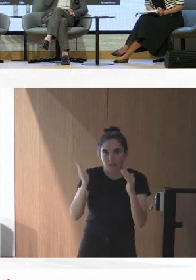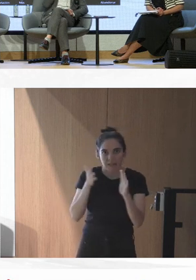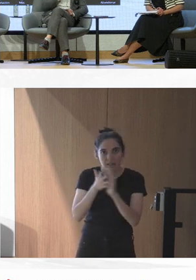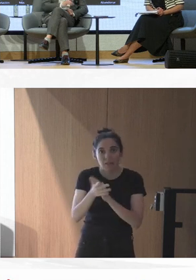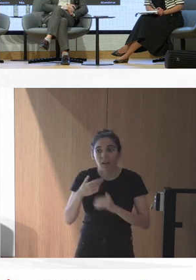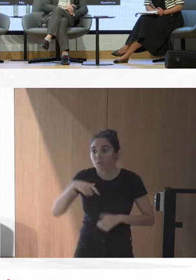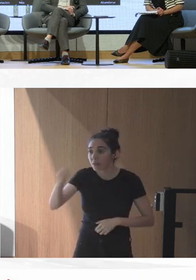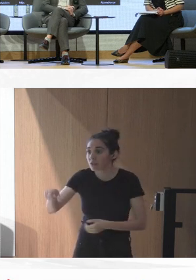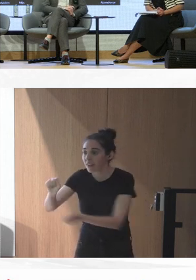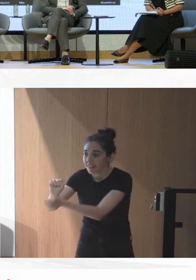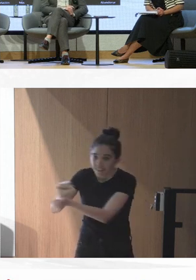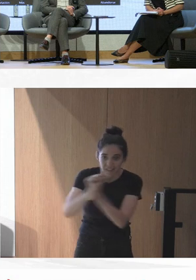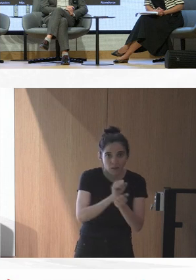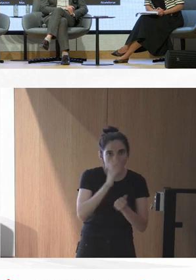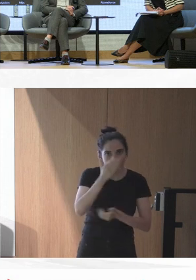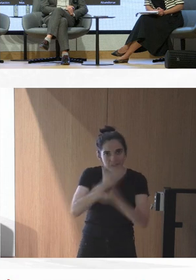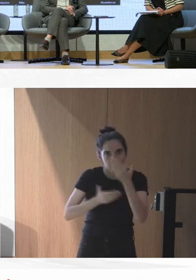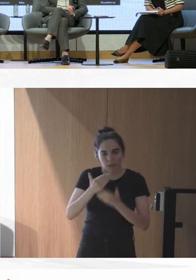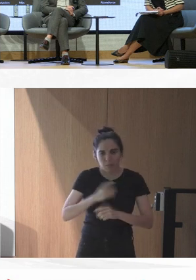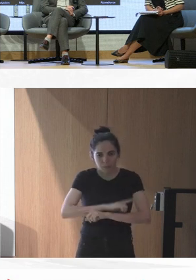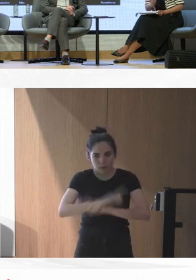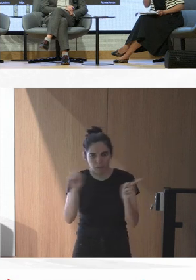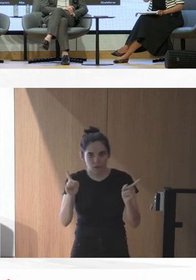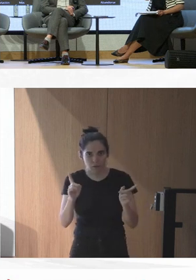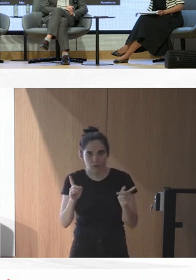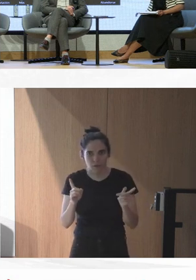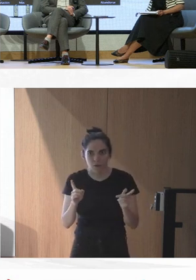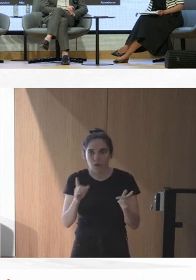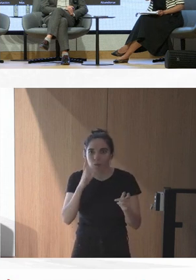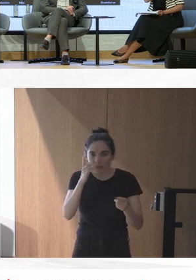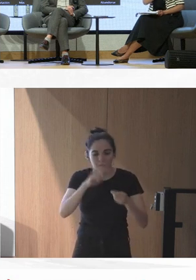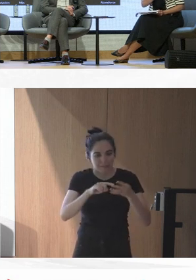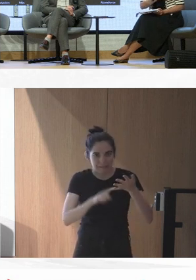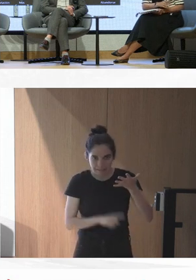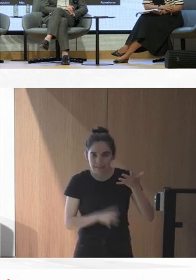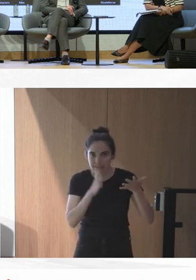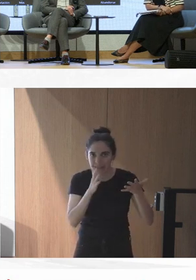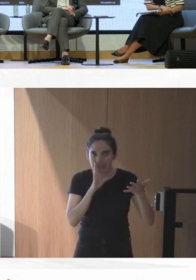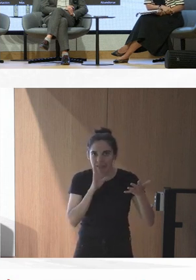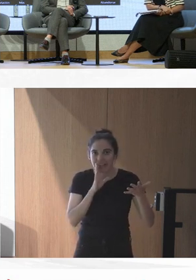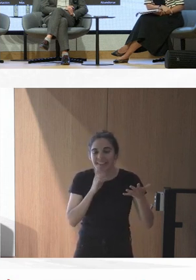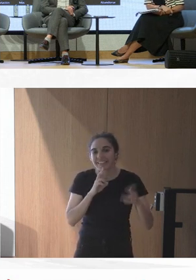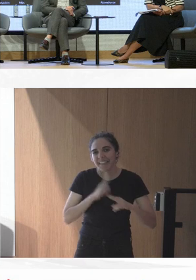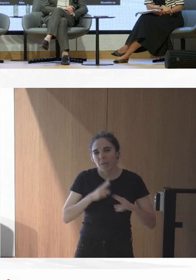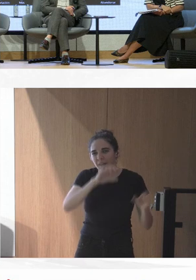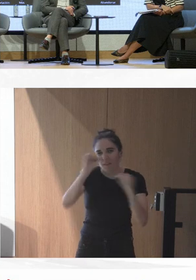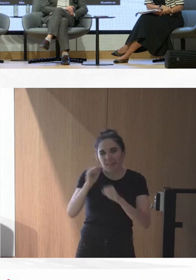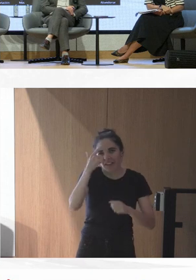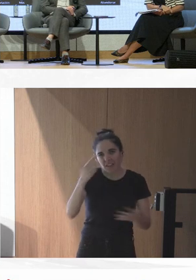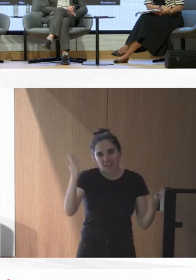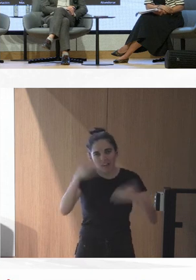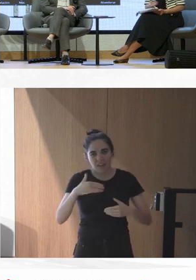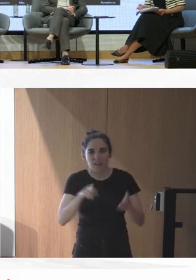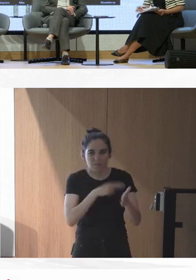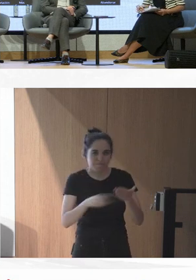por razón de su mera discapacidad. Y en todos esos sentidos, la defensa de insanidad vulnera la